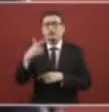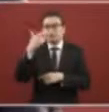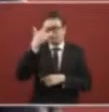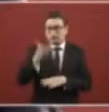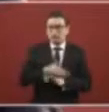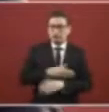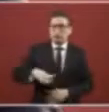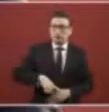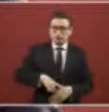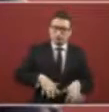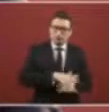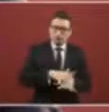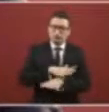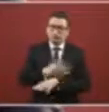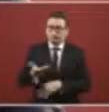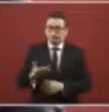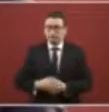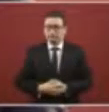neoliberal